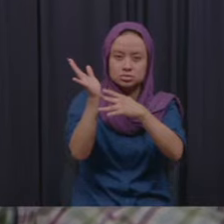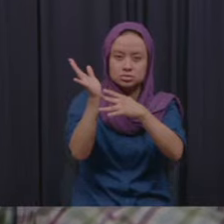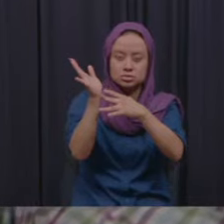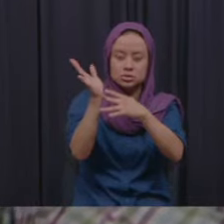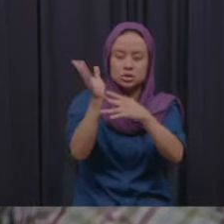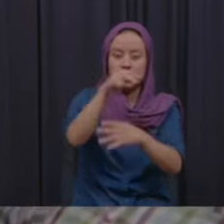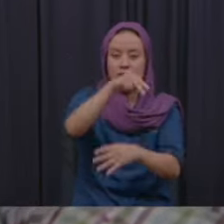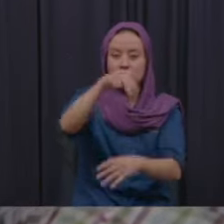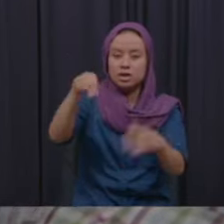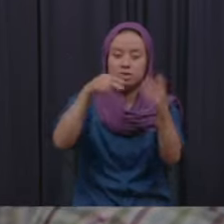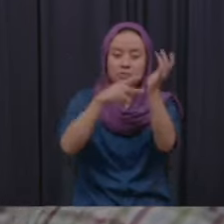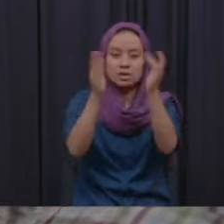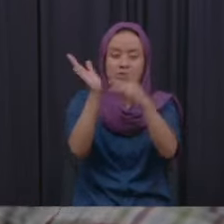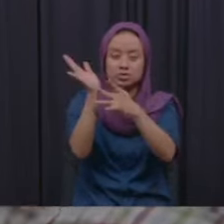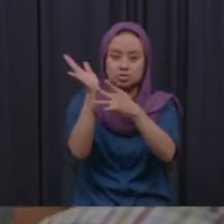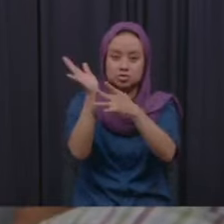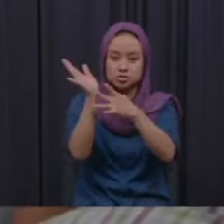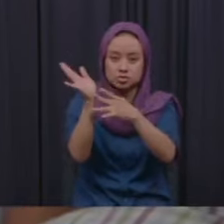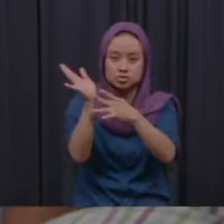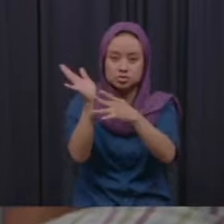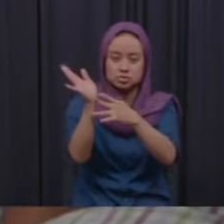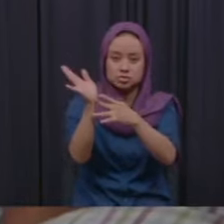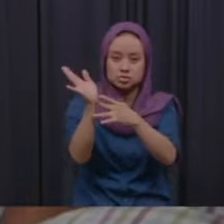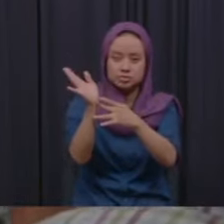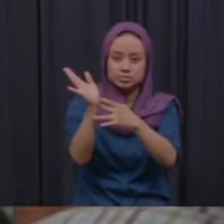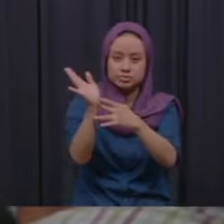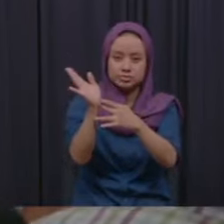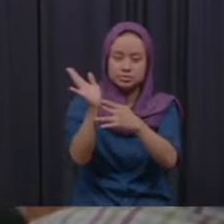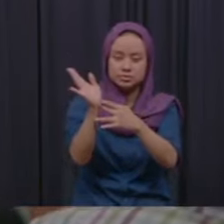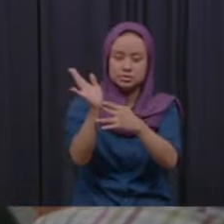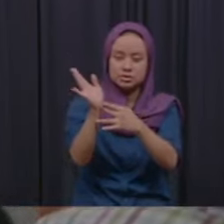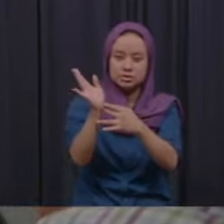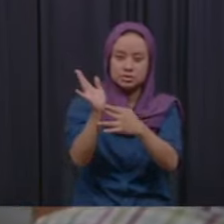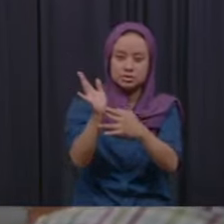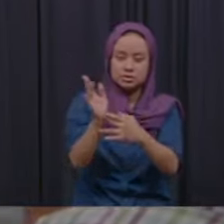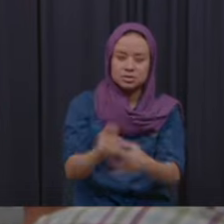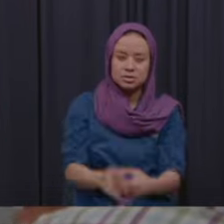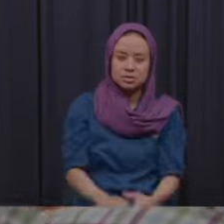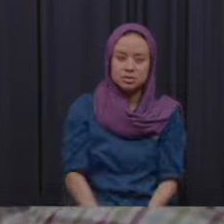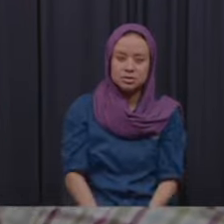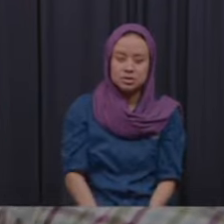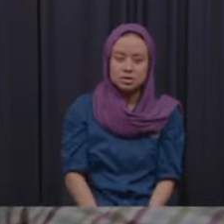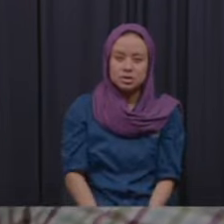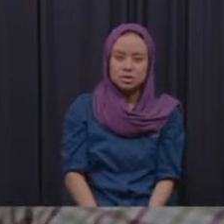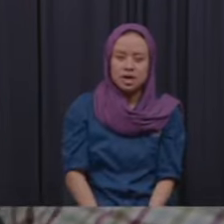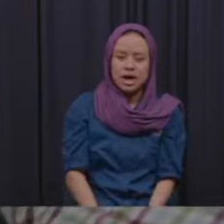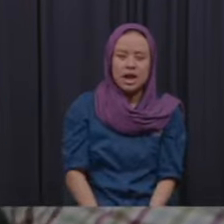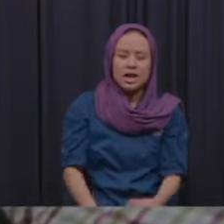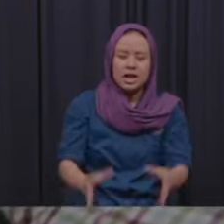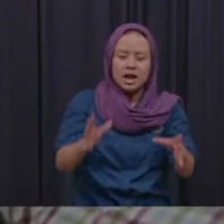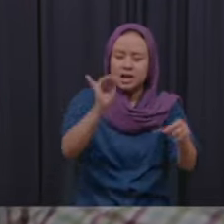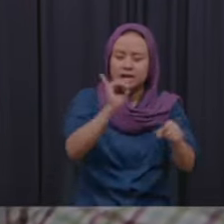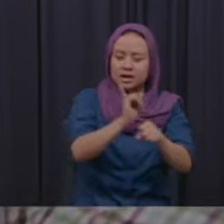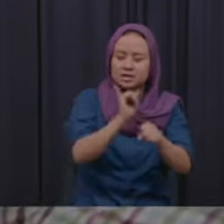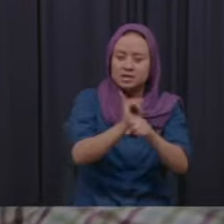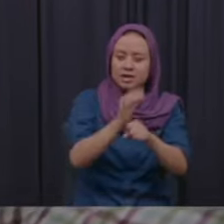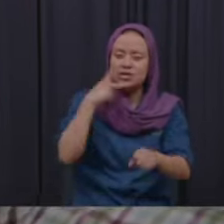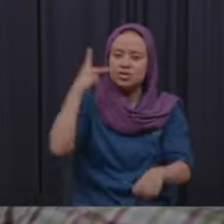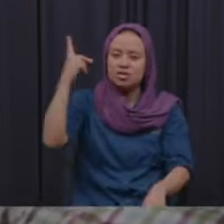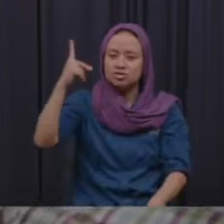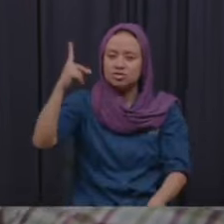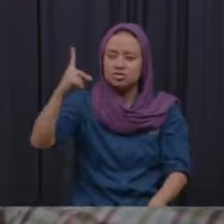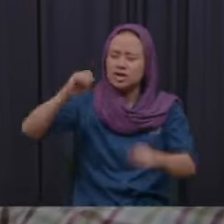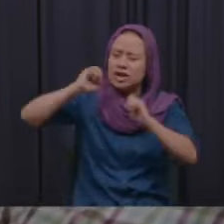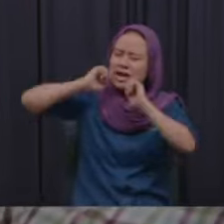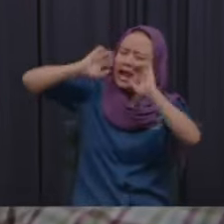En el nombre de Jesús. El ejército de Dios tiene que estar activado. Ejército de Dios, levanta tu